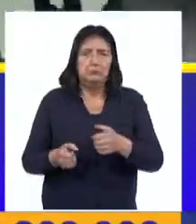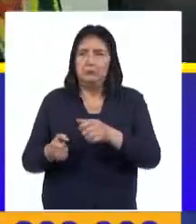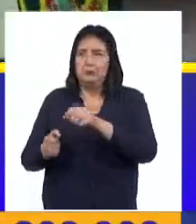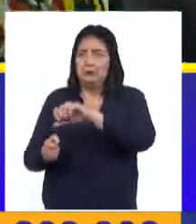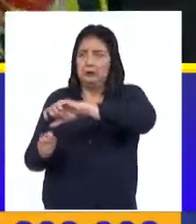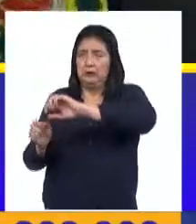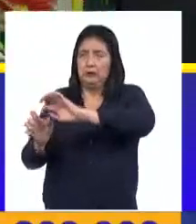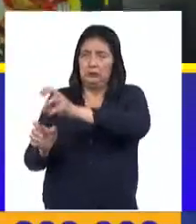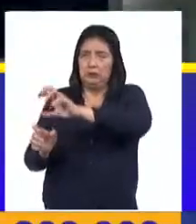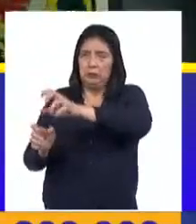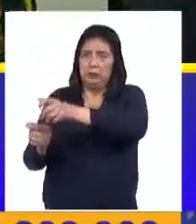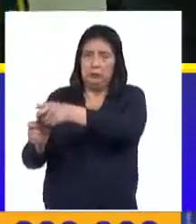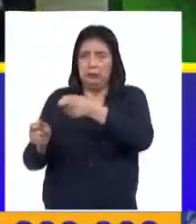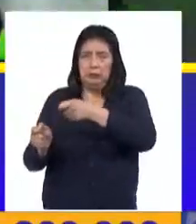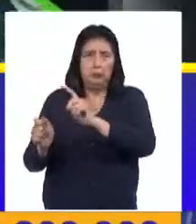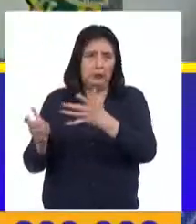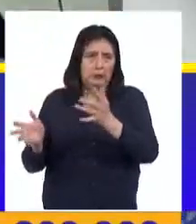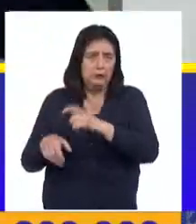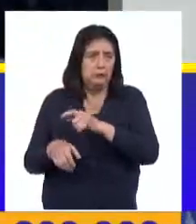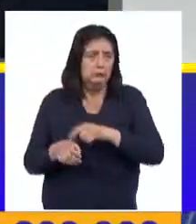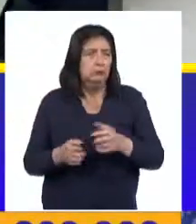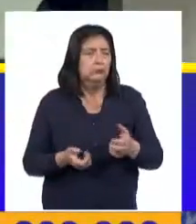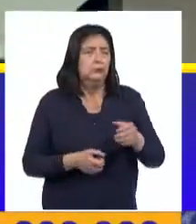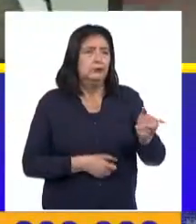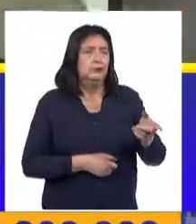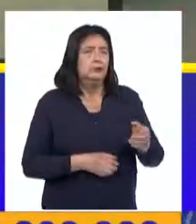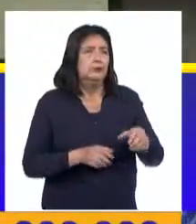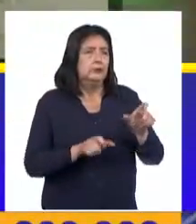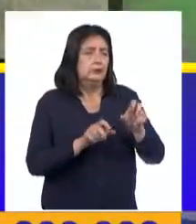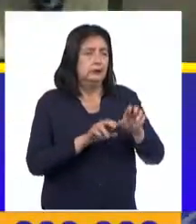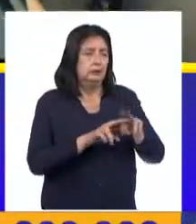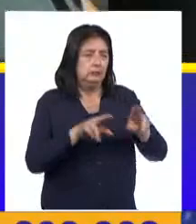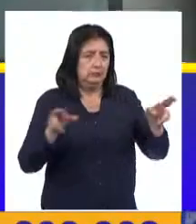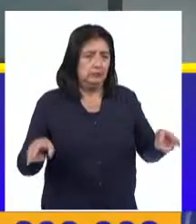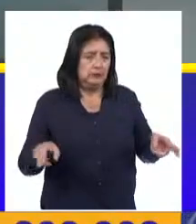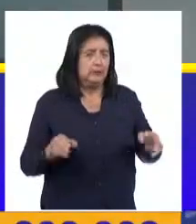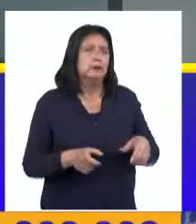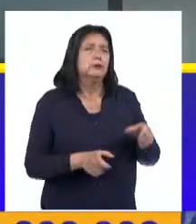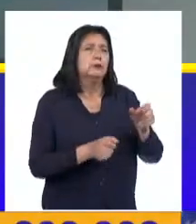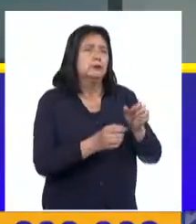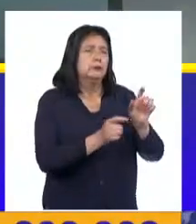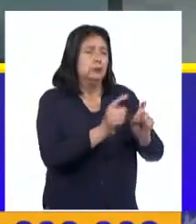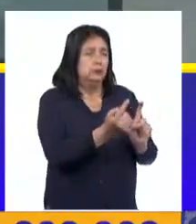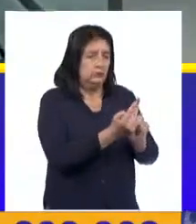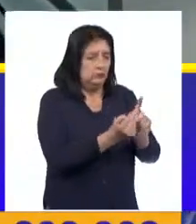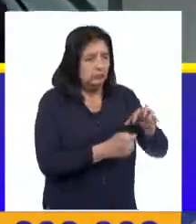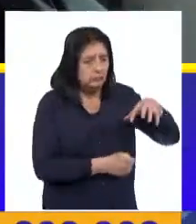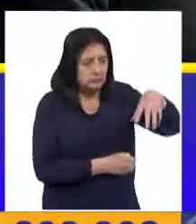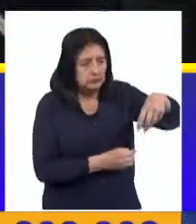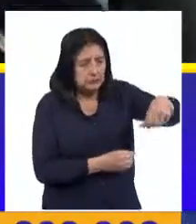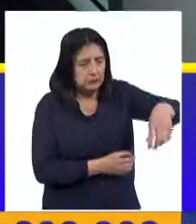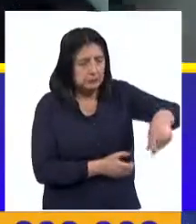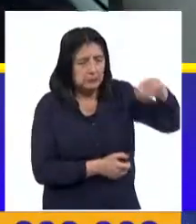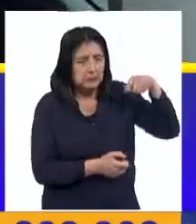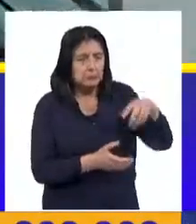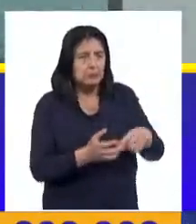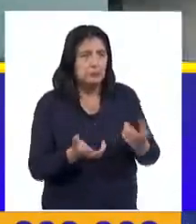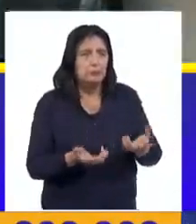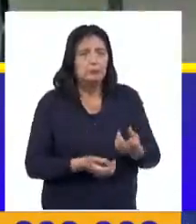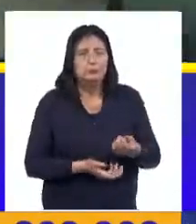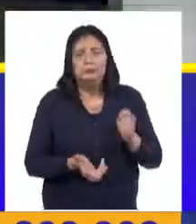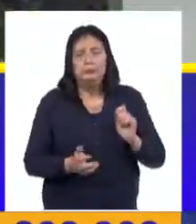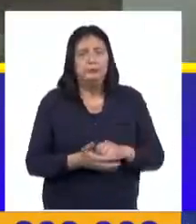bóveda, lo que hacen es en las cajas que están atendiendo las personas, meten la mano y sacan todo lo que pueden o sacan